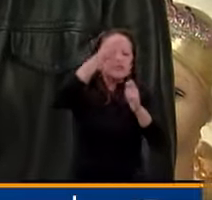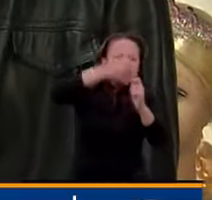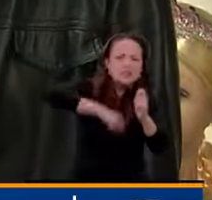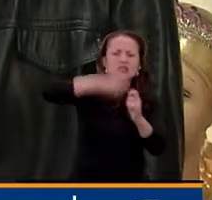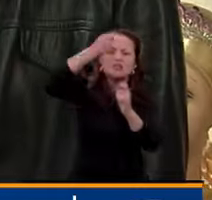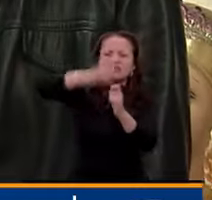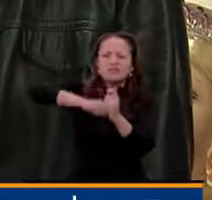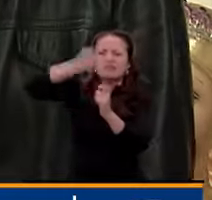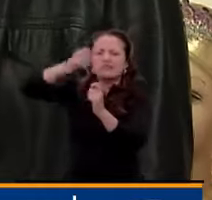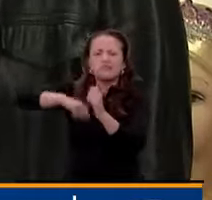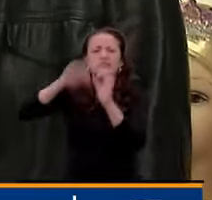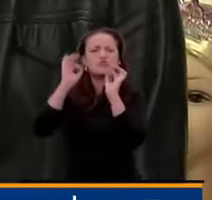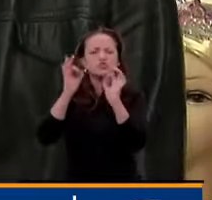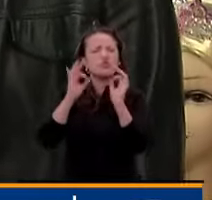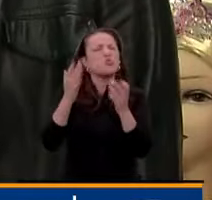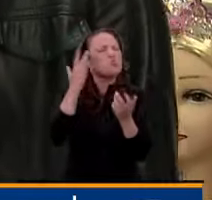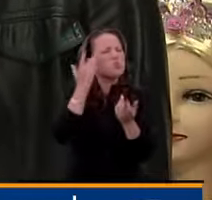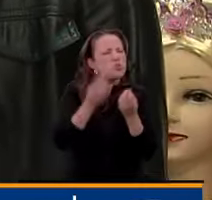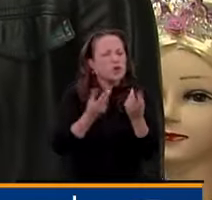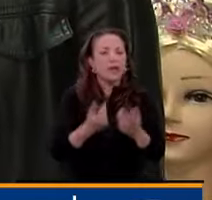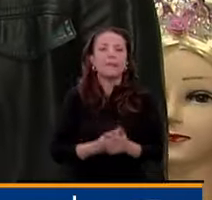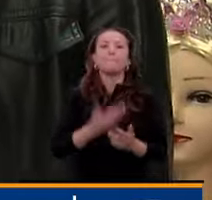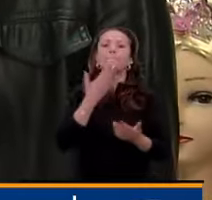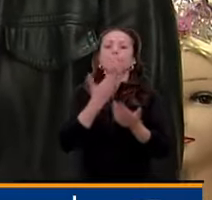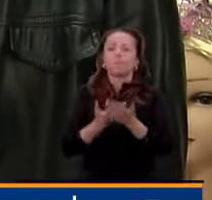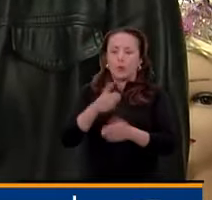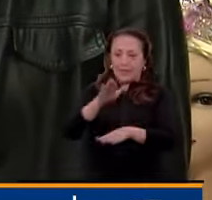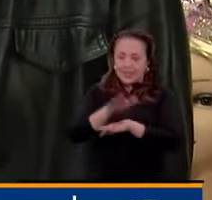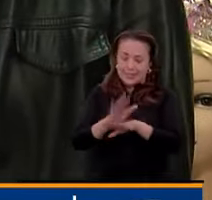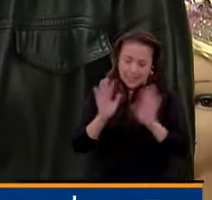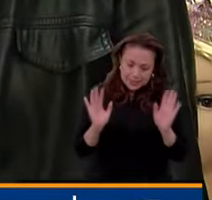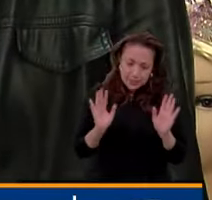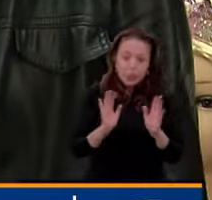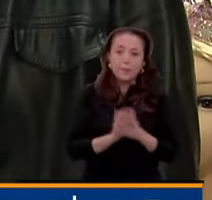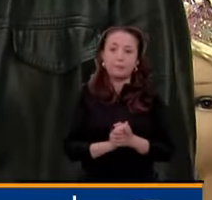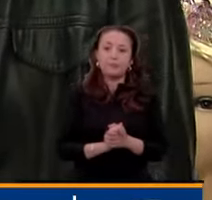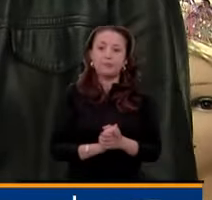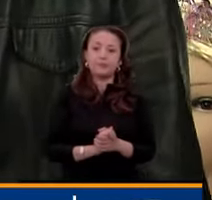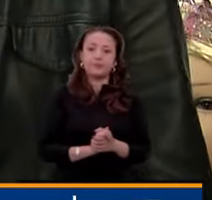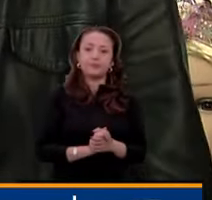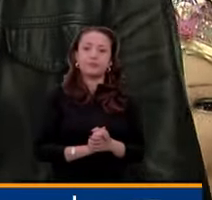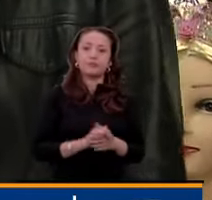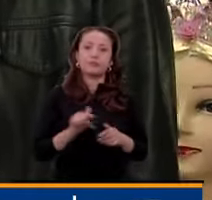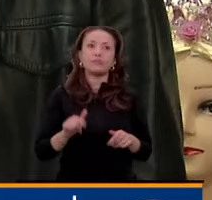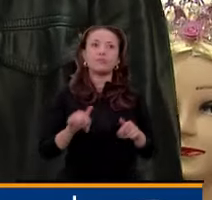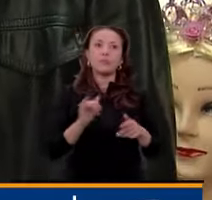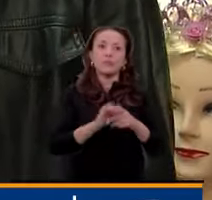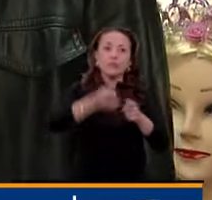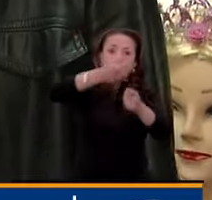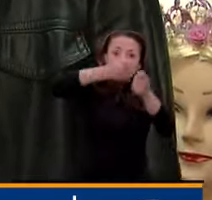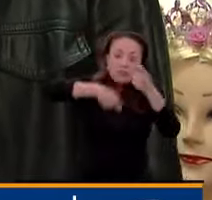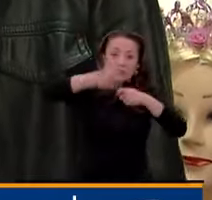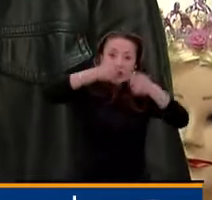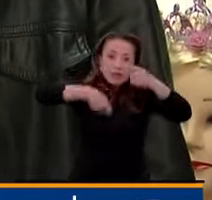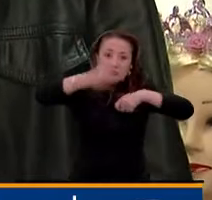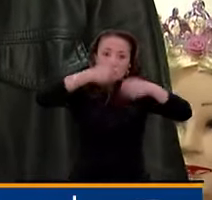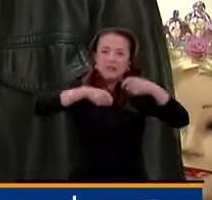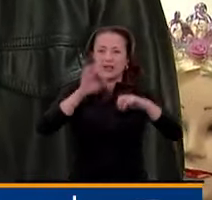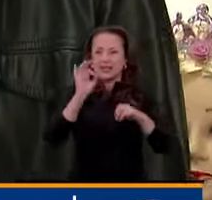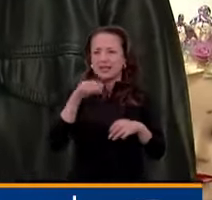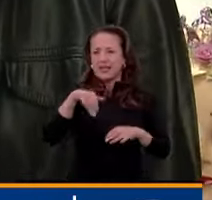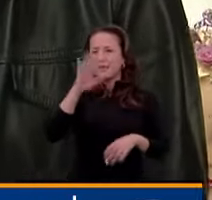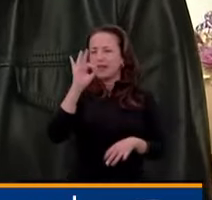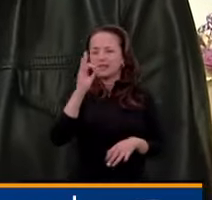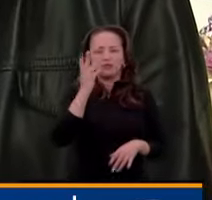¿Por qué lo hace? Muy buenas tardes. Bueno, la función de peinar generalmente es a